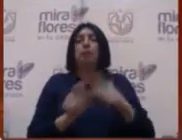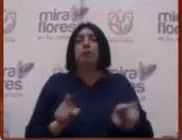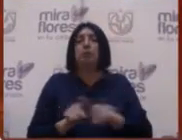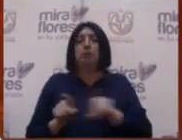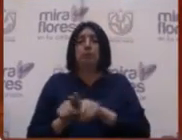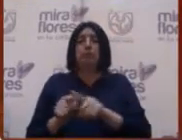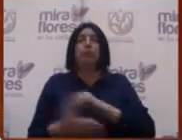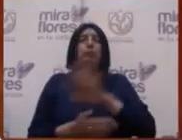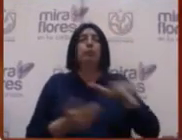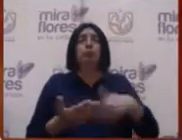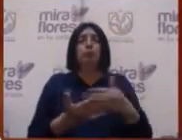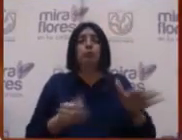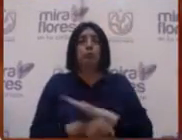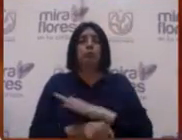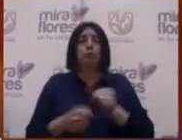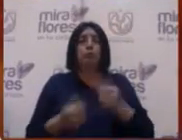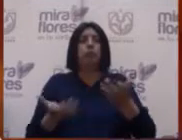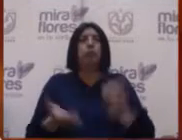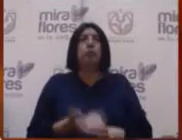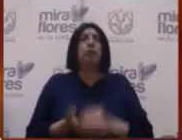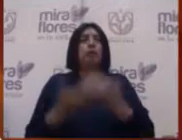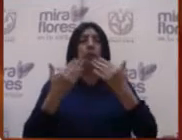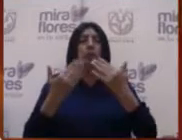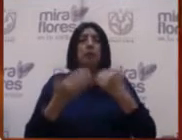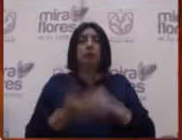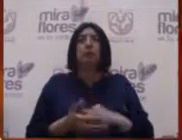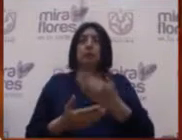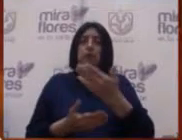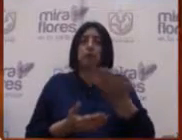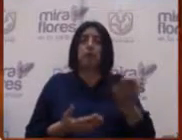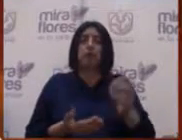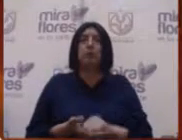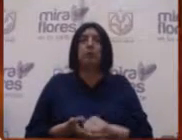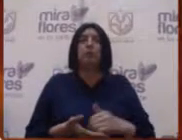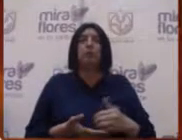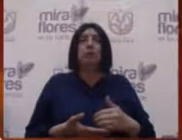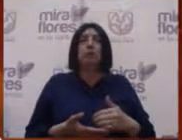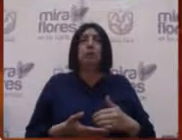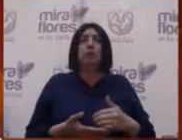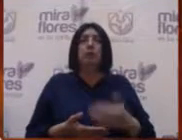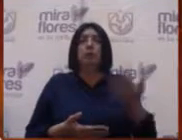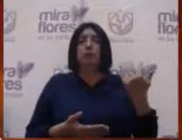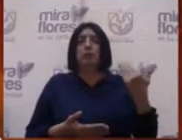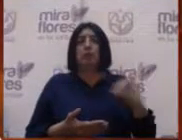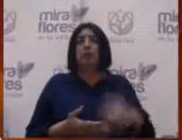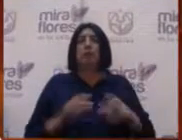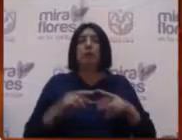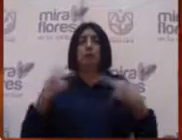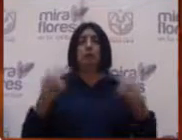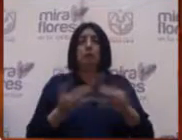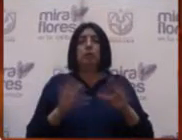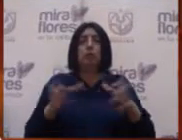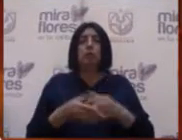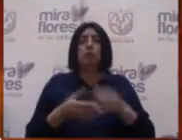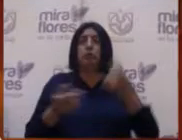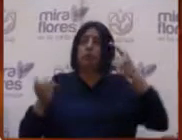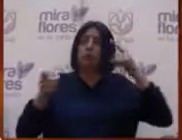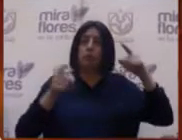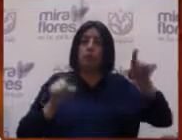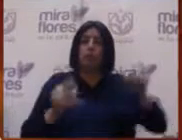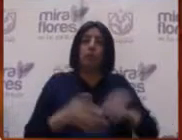por unanimidad de votos. Muchísimas gracias. De igual manera que lo expresamos en la sesión del Consejo de Coordinación